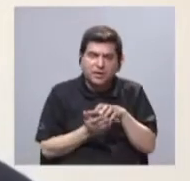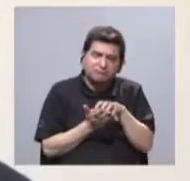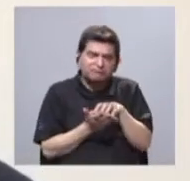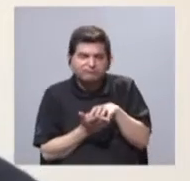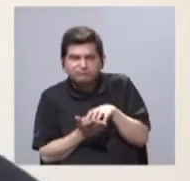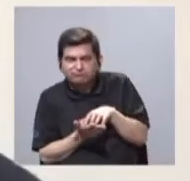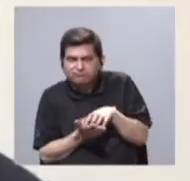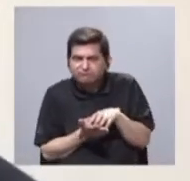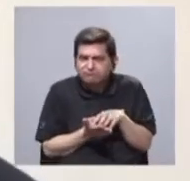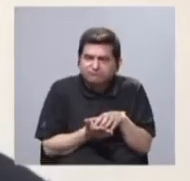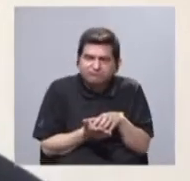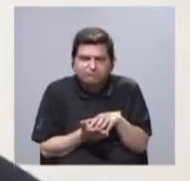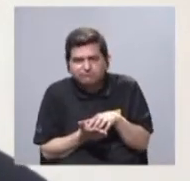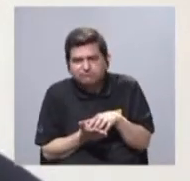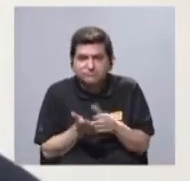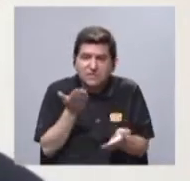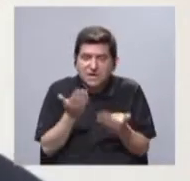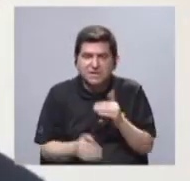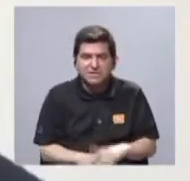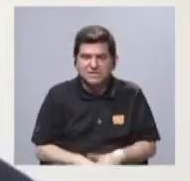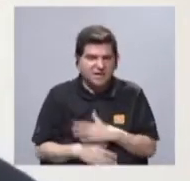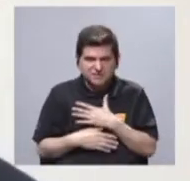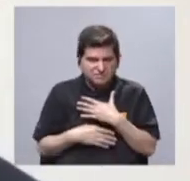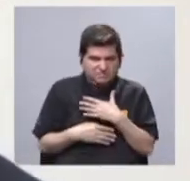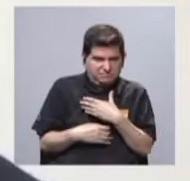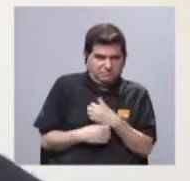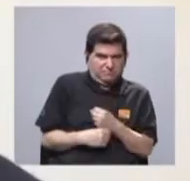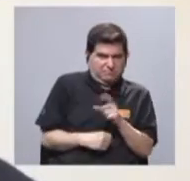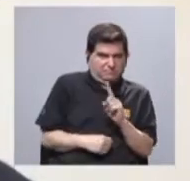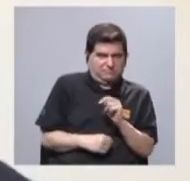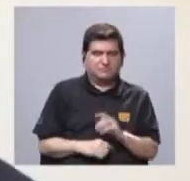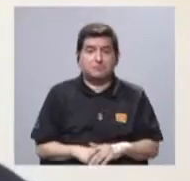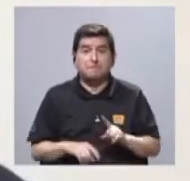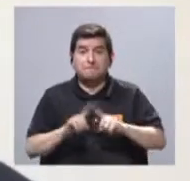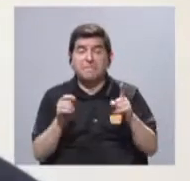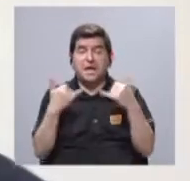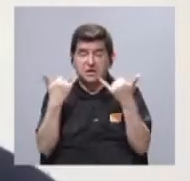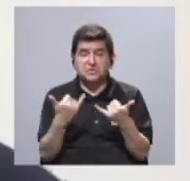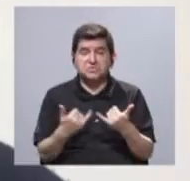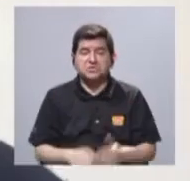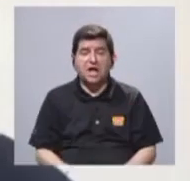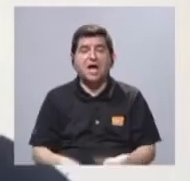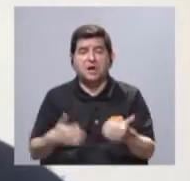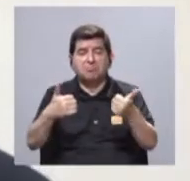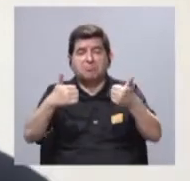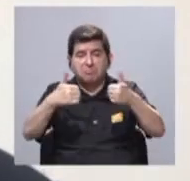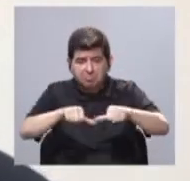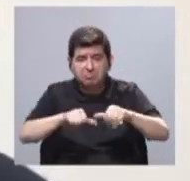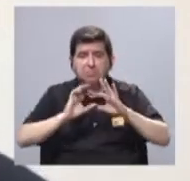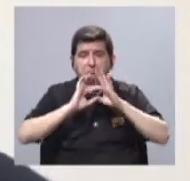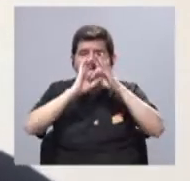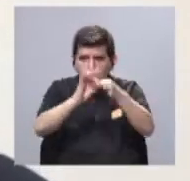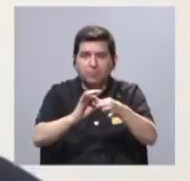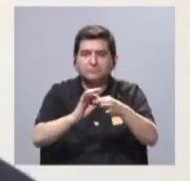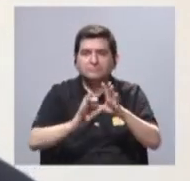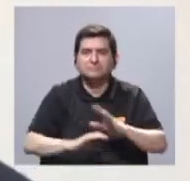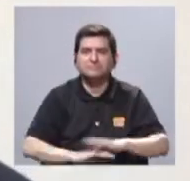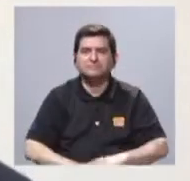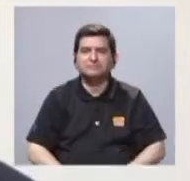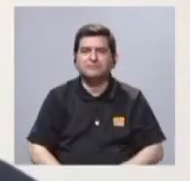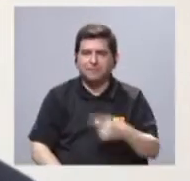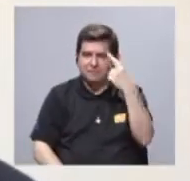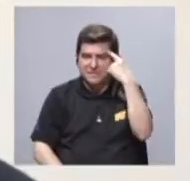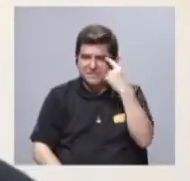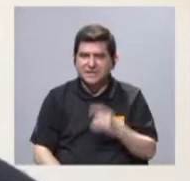Después de algunos titubeos y un poquito por la desconfianza, ambos líderes acuerdan